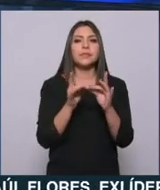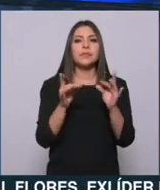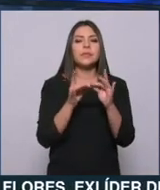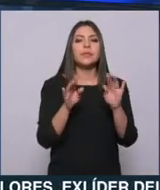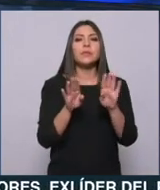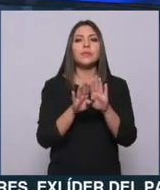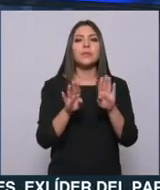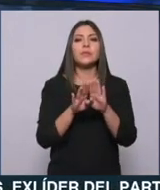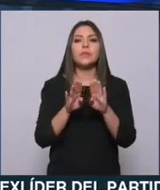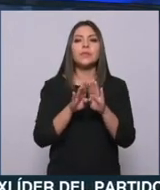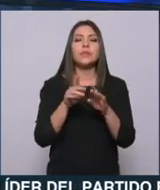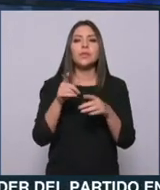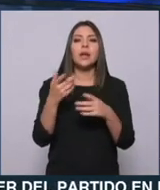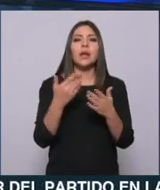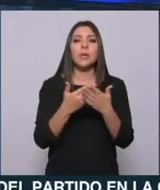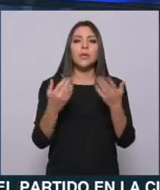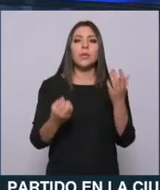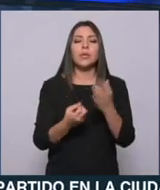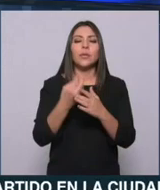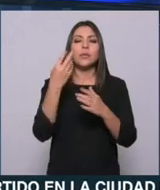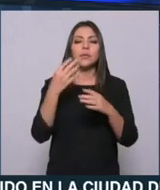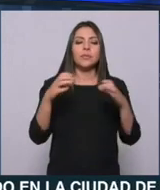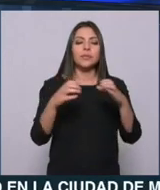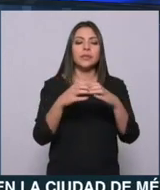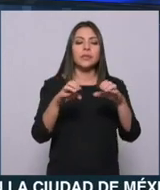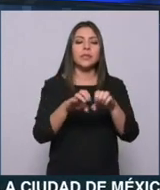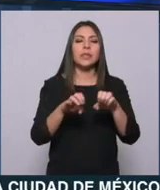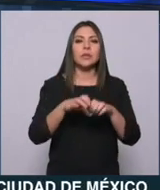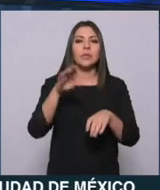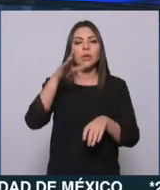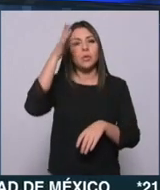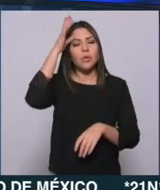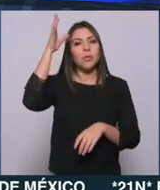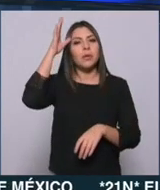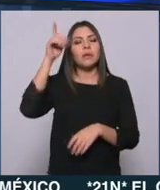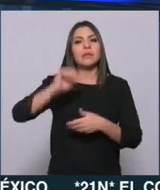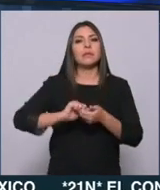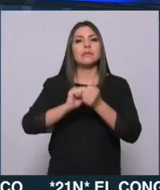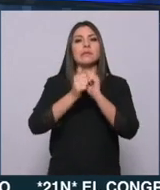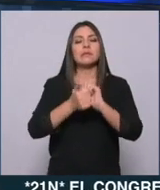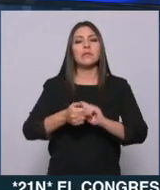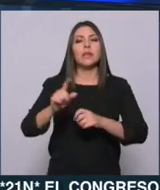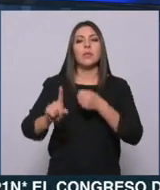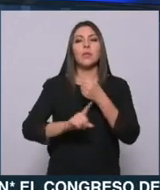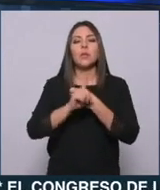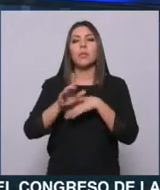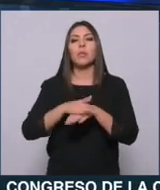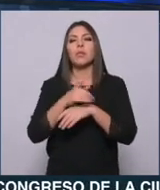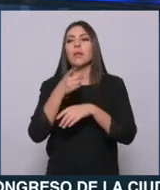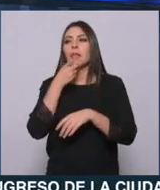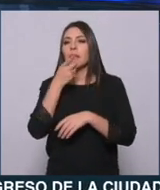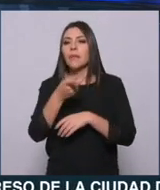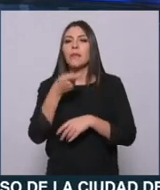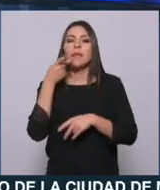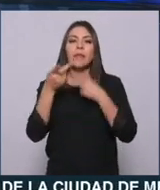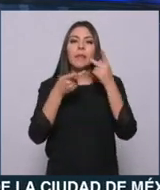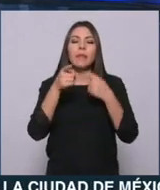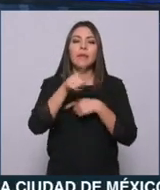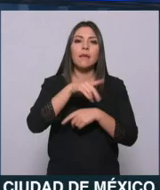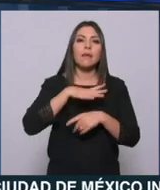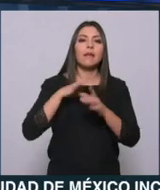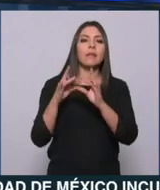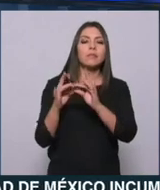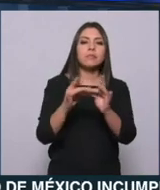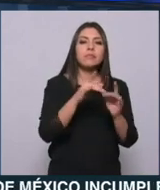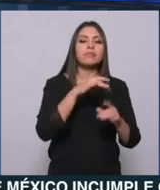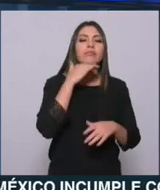de reconstrucción que vive la corporación tras una polémica que ha puesto a la institución frente a declaraciones de corrupción, venta de plazas, violencia